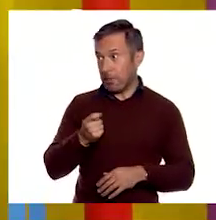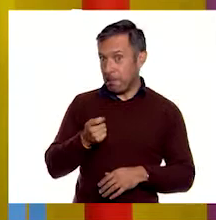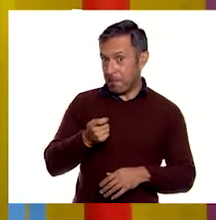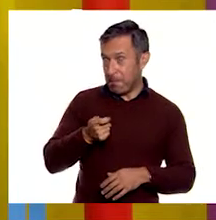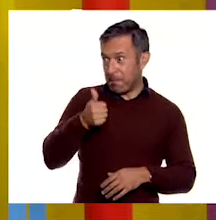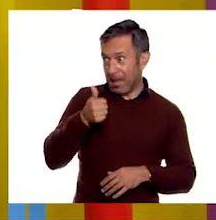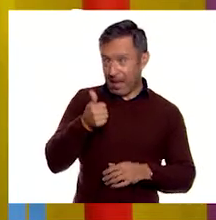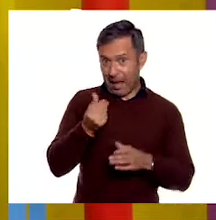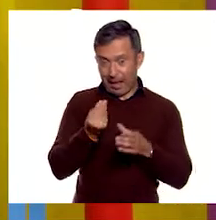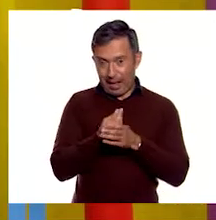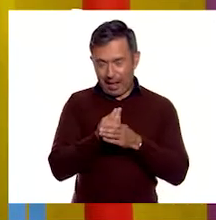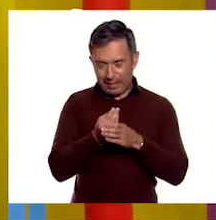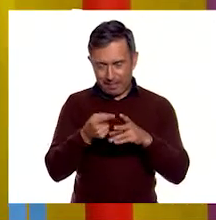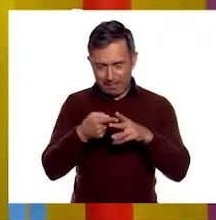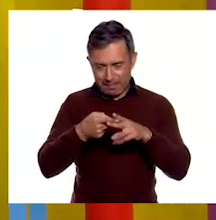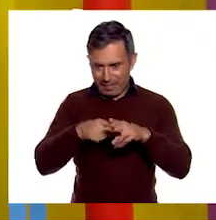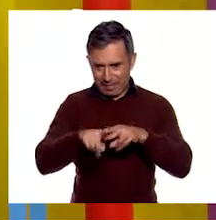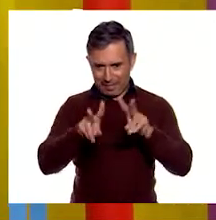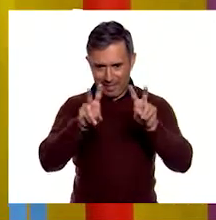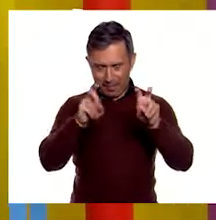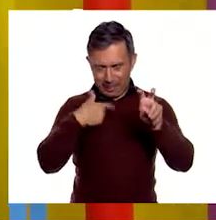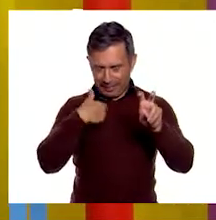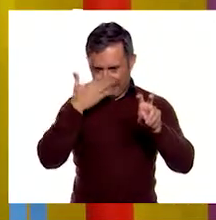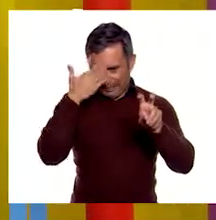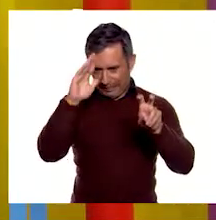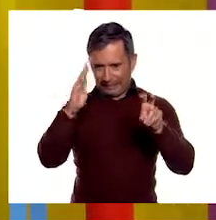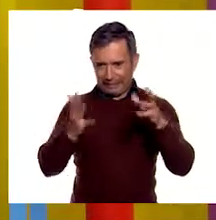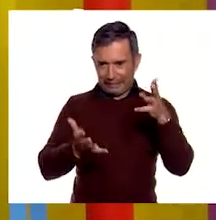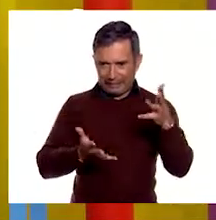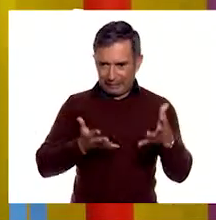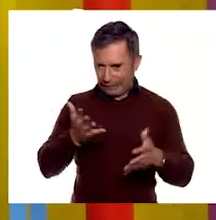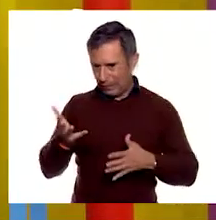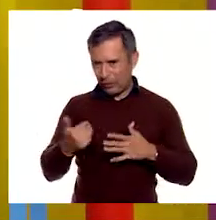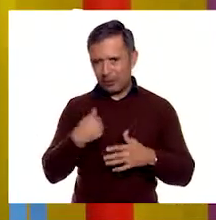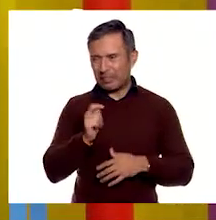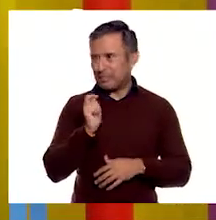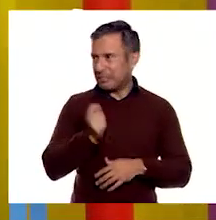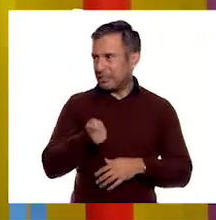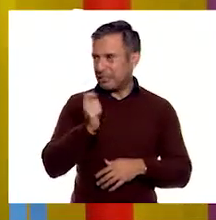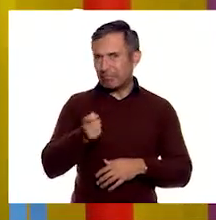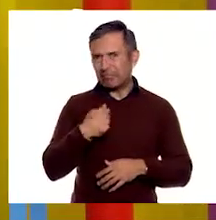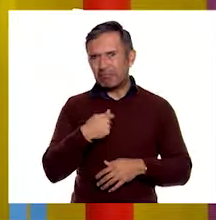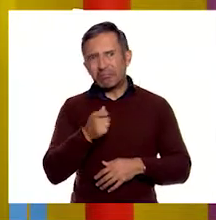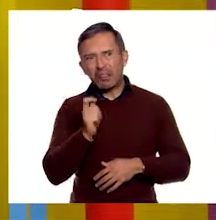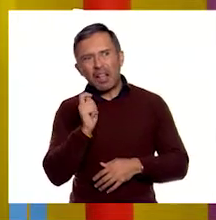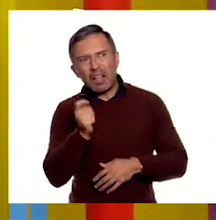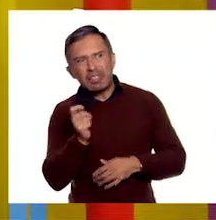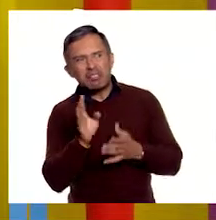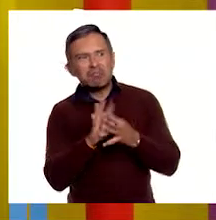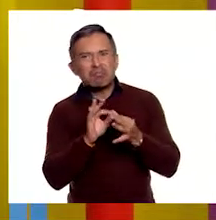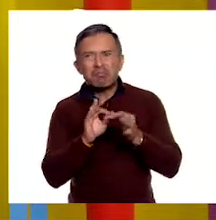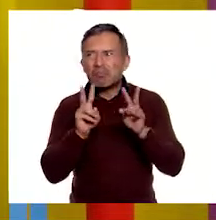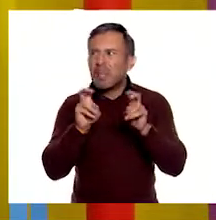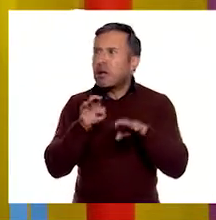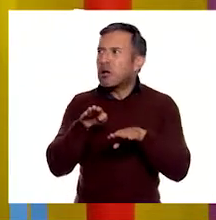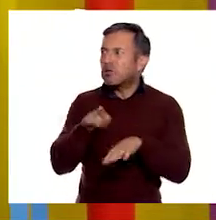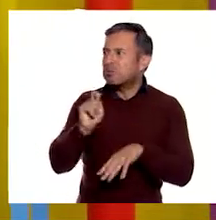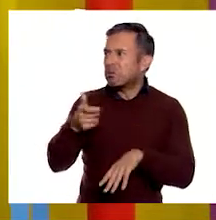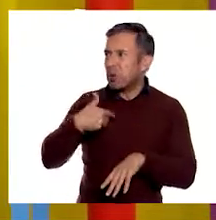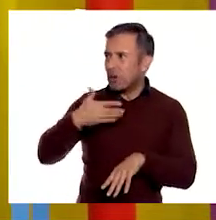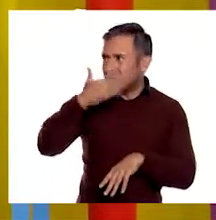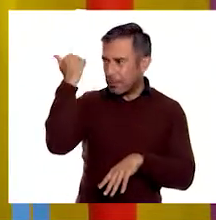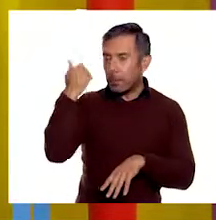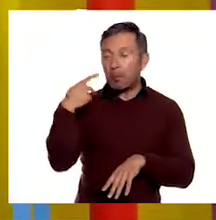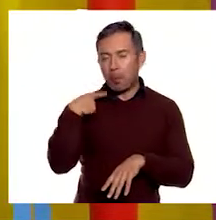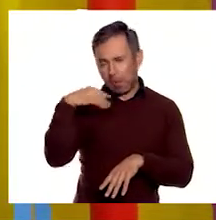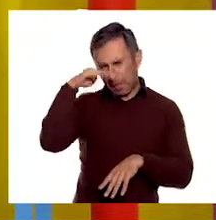empezar una clase con un tema nuevo, estoy como a la expectativa de saber de qué se va a tratar. Pensé que con ilusiones ópticas, literal,